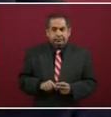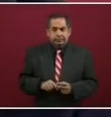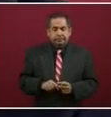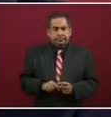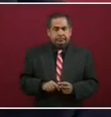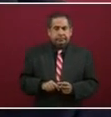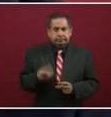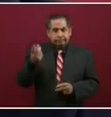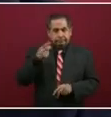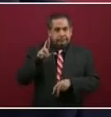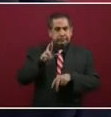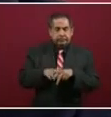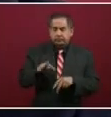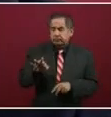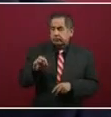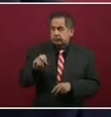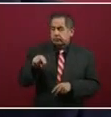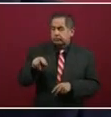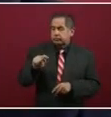el director de Fonatur,